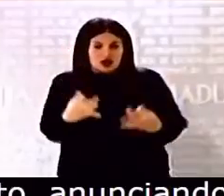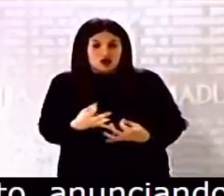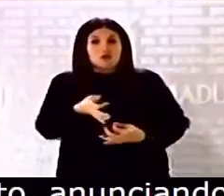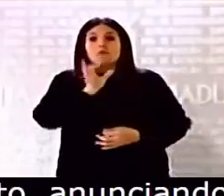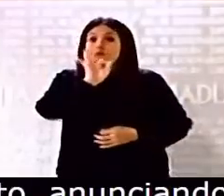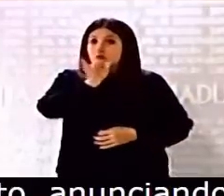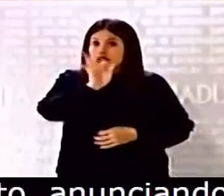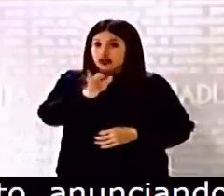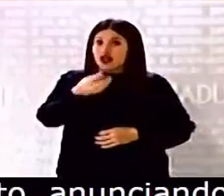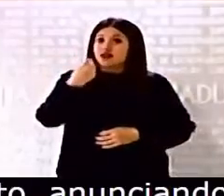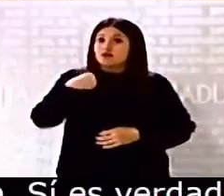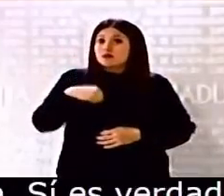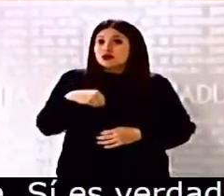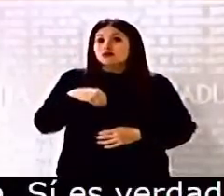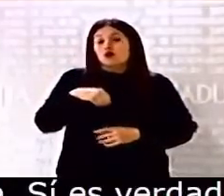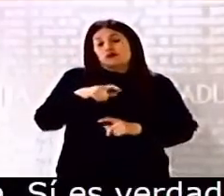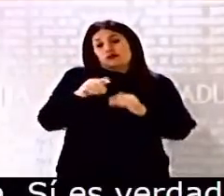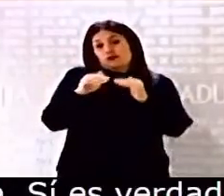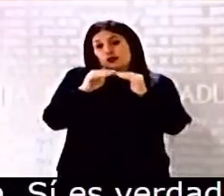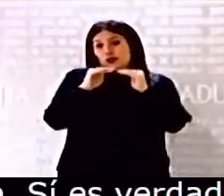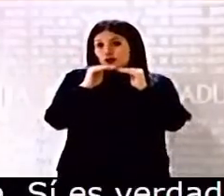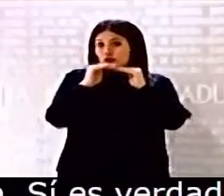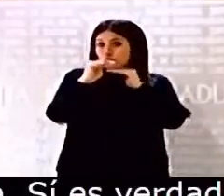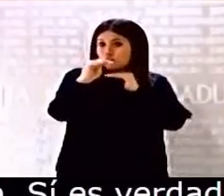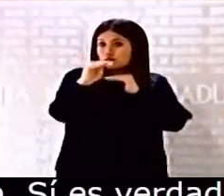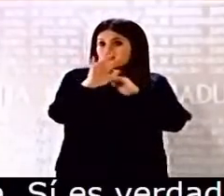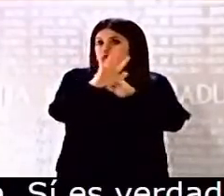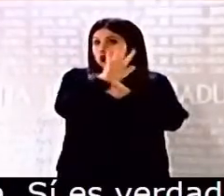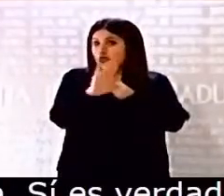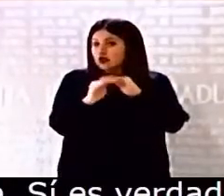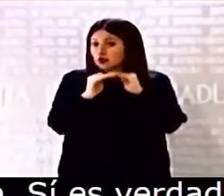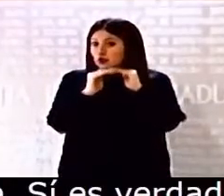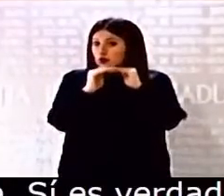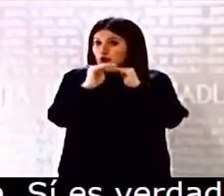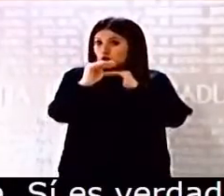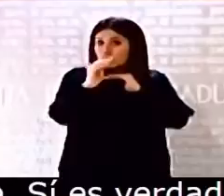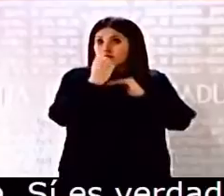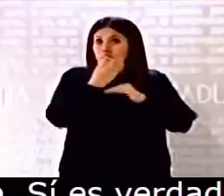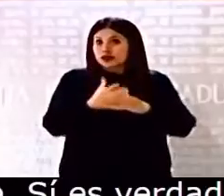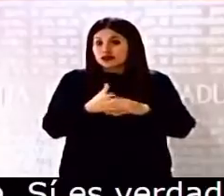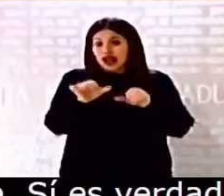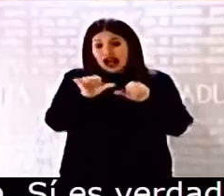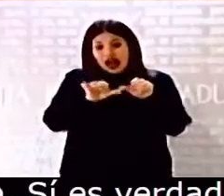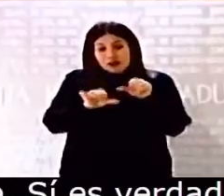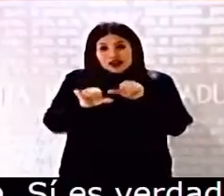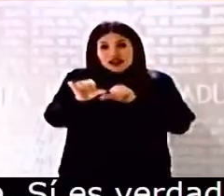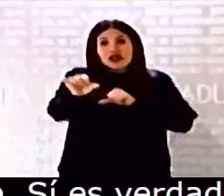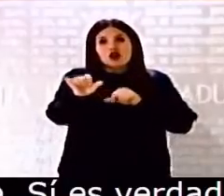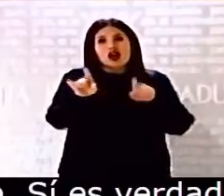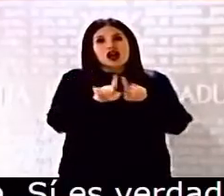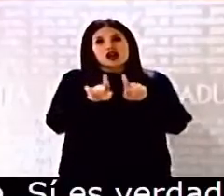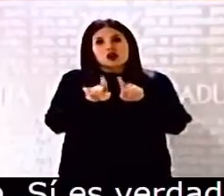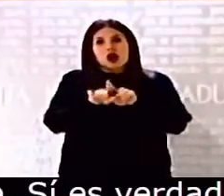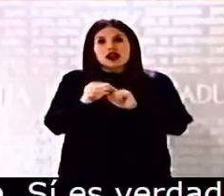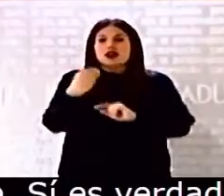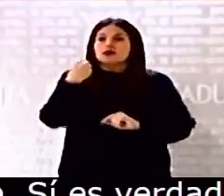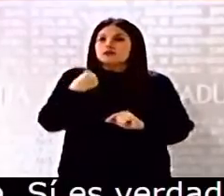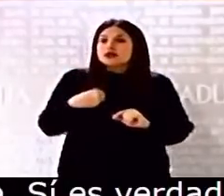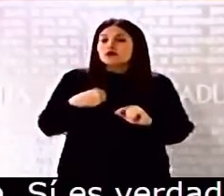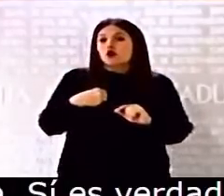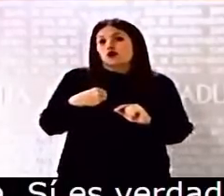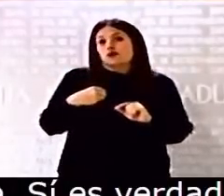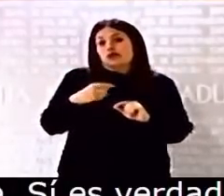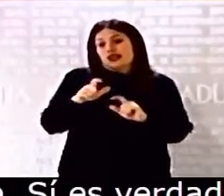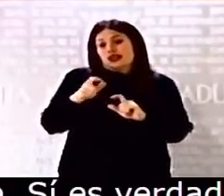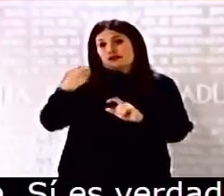una tendencia a la estabilización y sí es verdad que a partir de ahora nos va a costar mucho trabajo disminuir la incidencia por